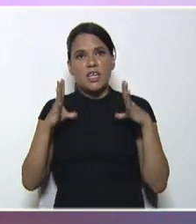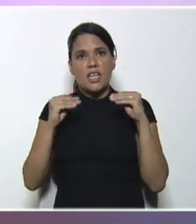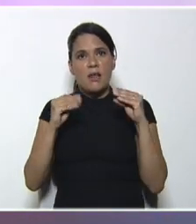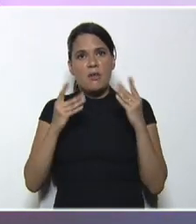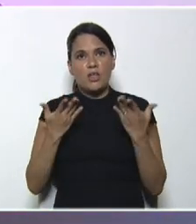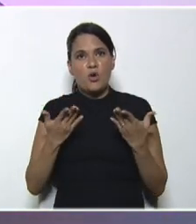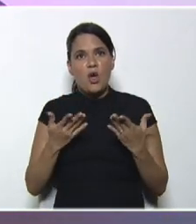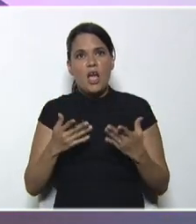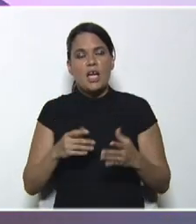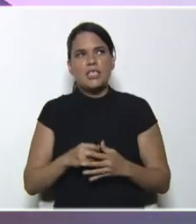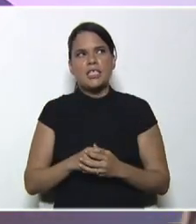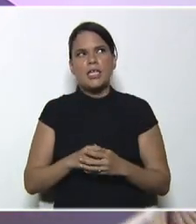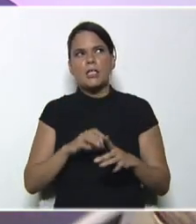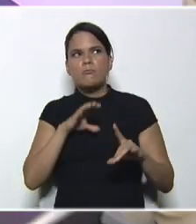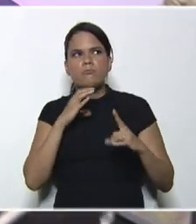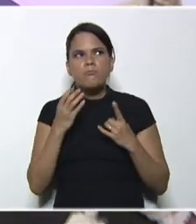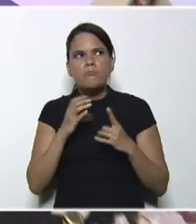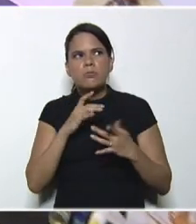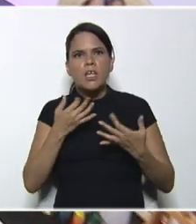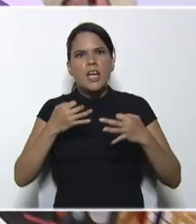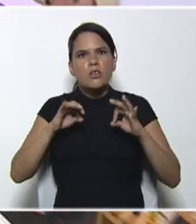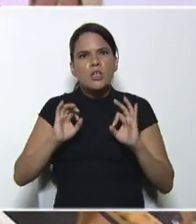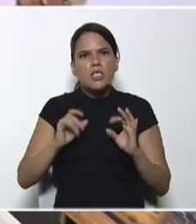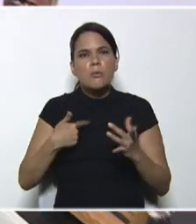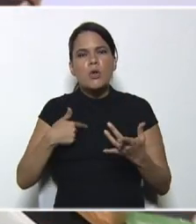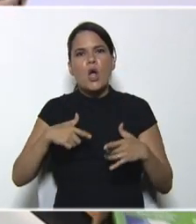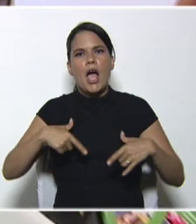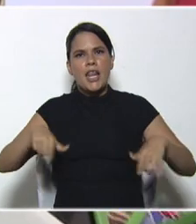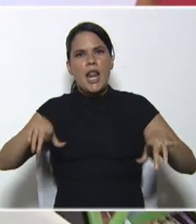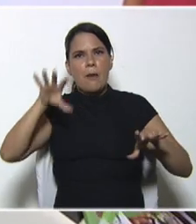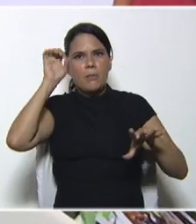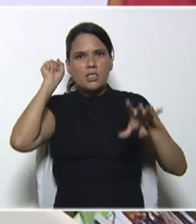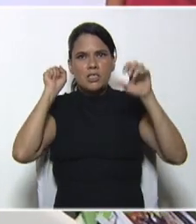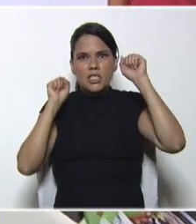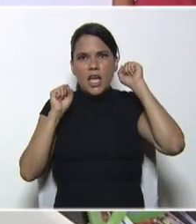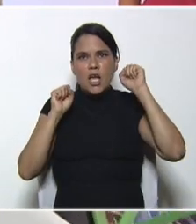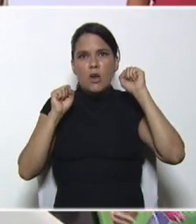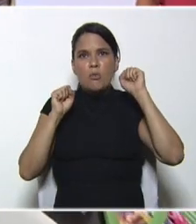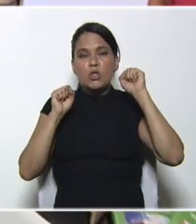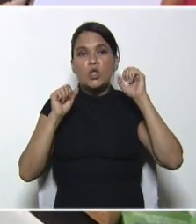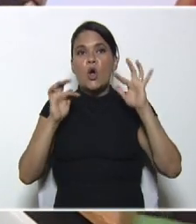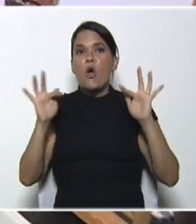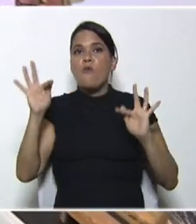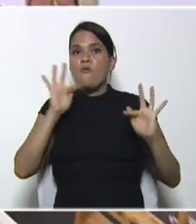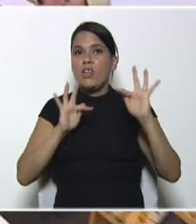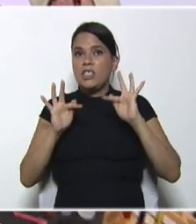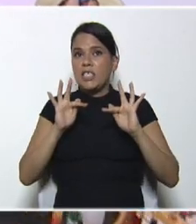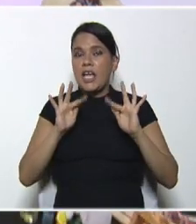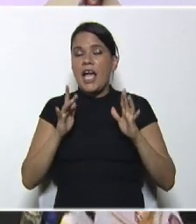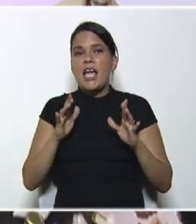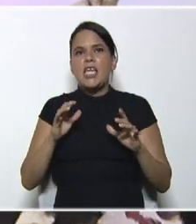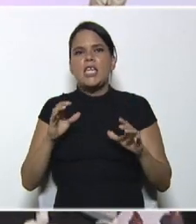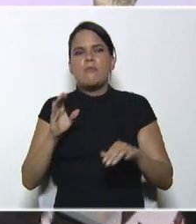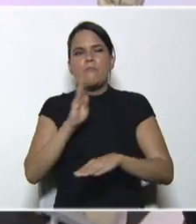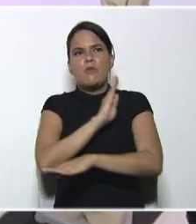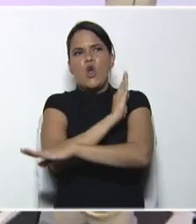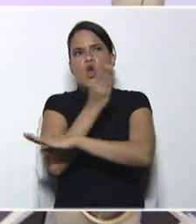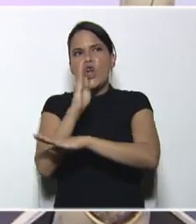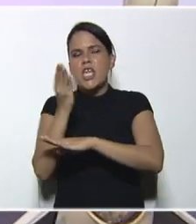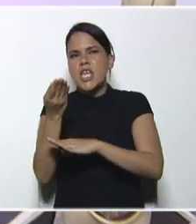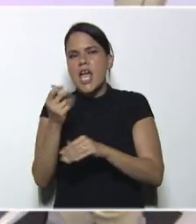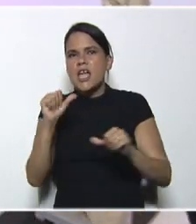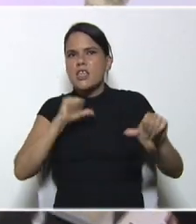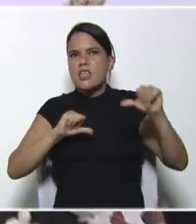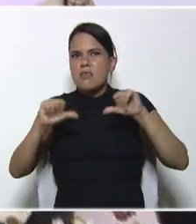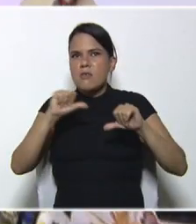del patrimonio, pero también de áreas del aprendizaje como son física y química, y en este caso biología, con nuestra